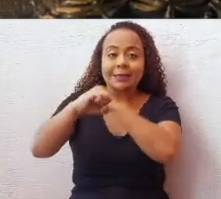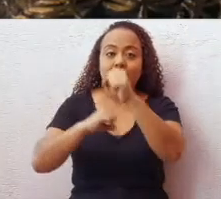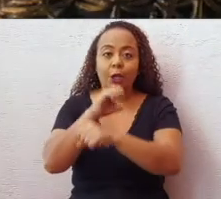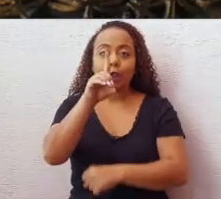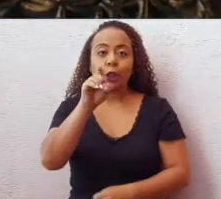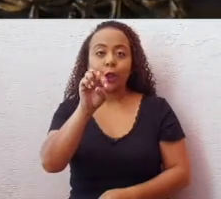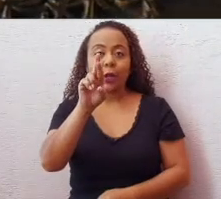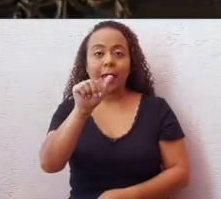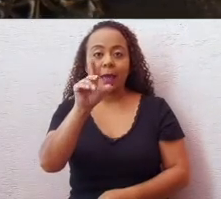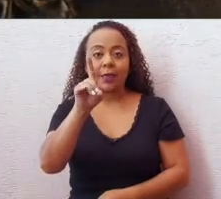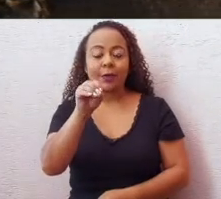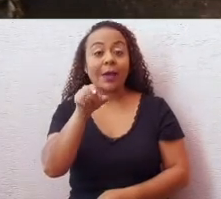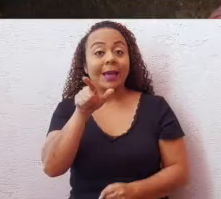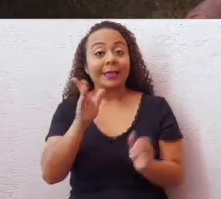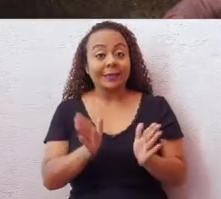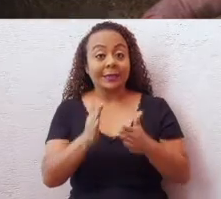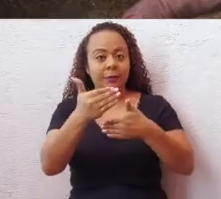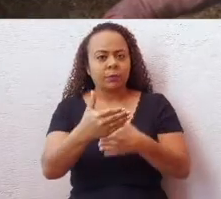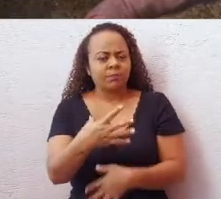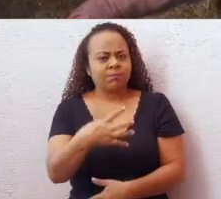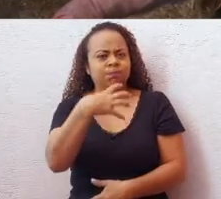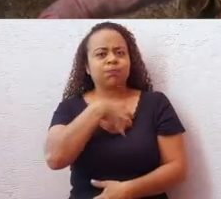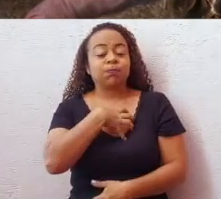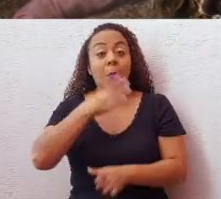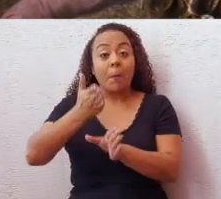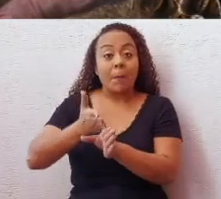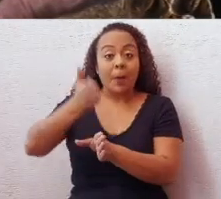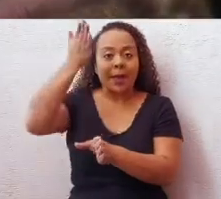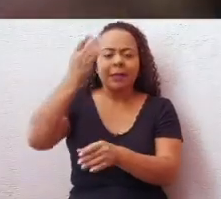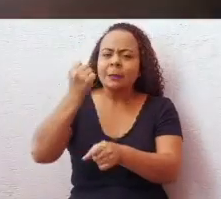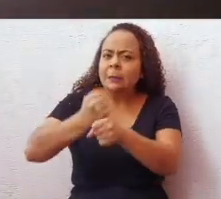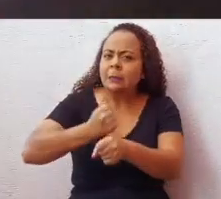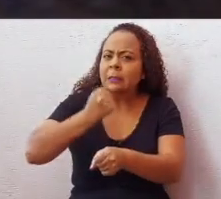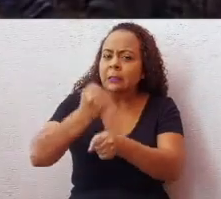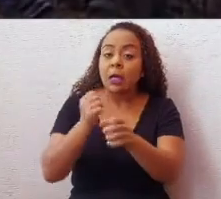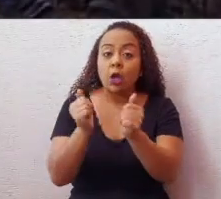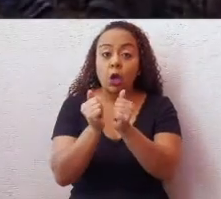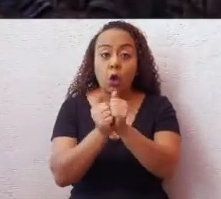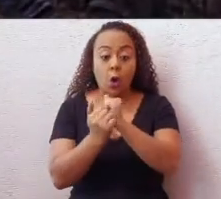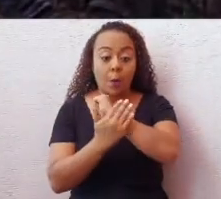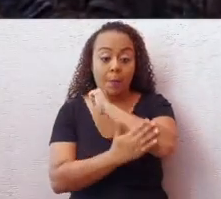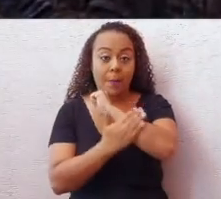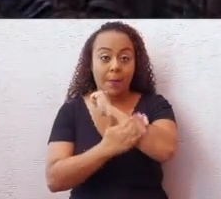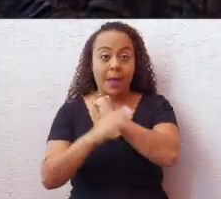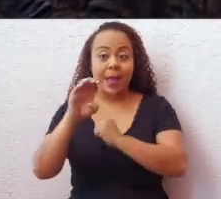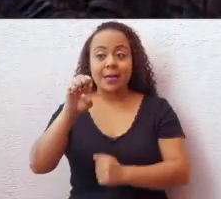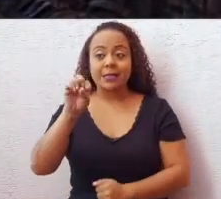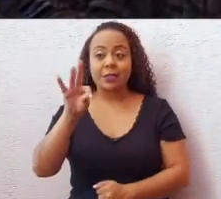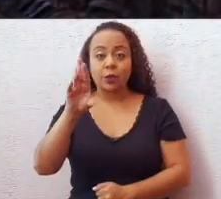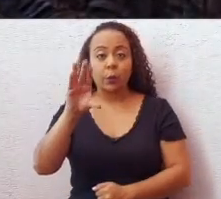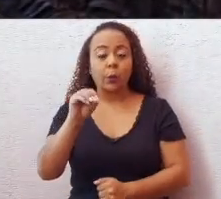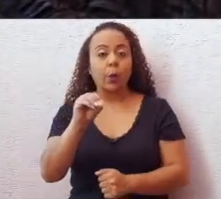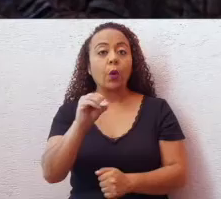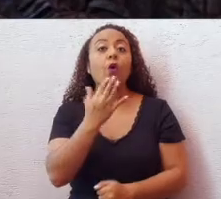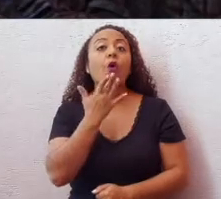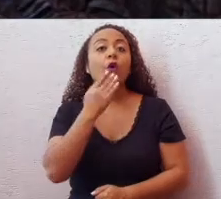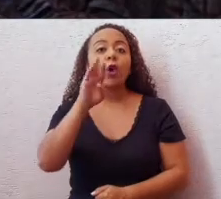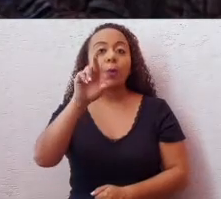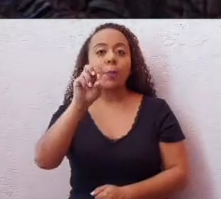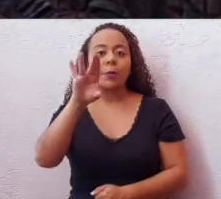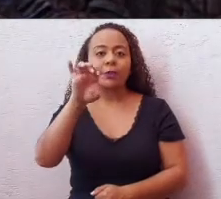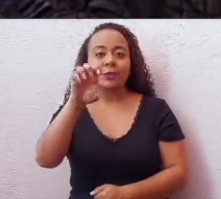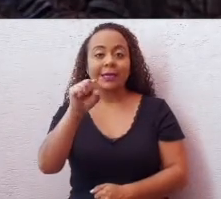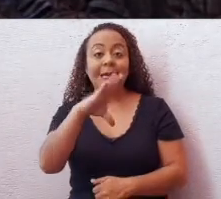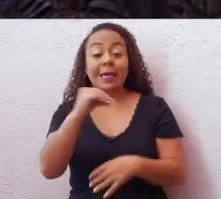salón dorado recinto patrimonial cuyas paredes fueron trabajadas en estuco con acabados en color bronce y que